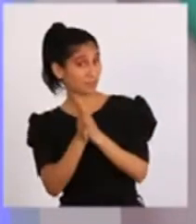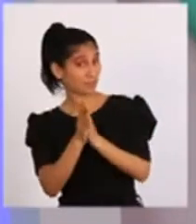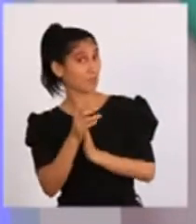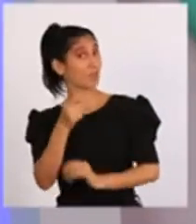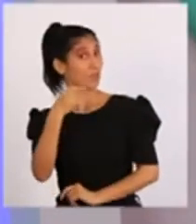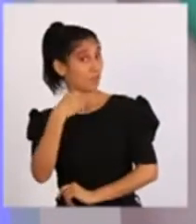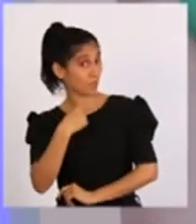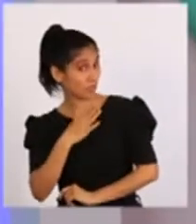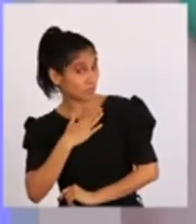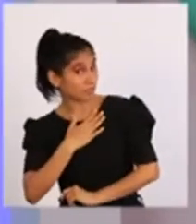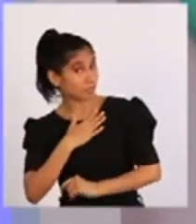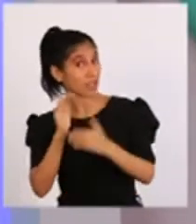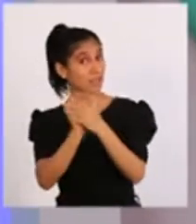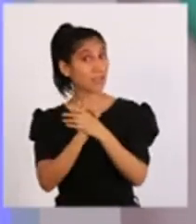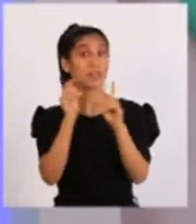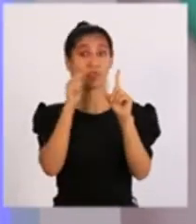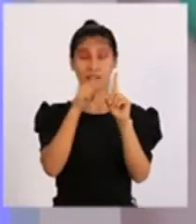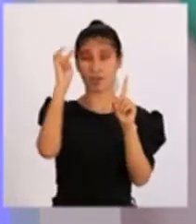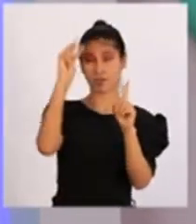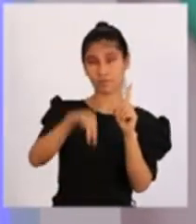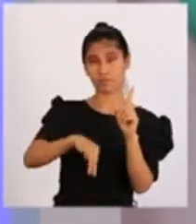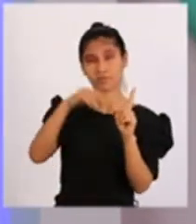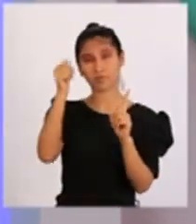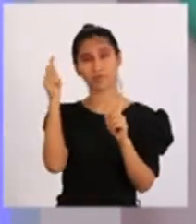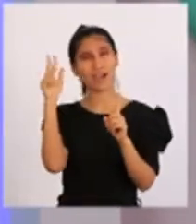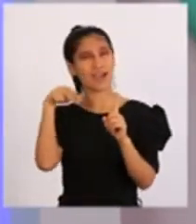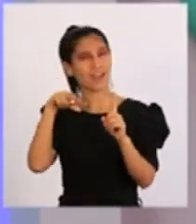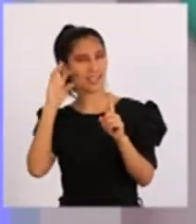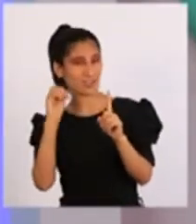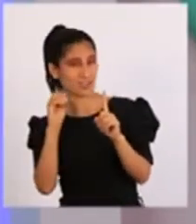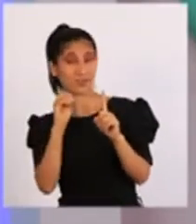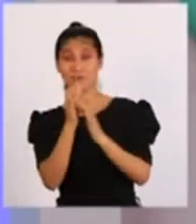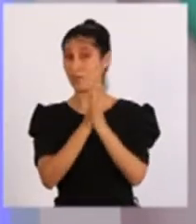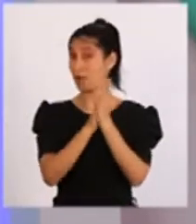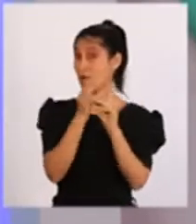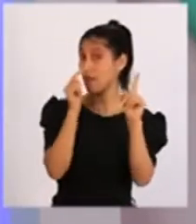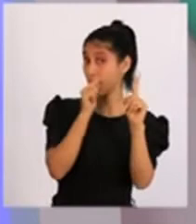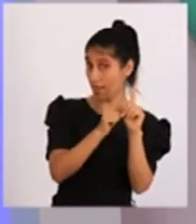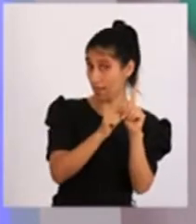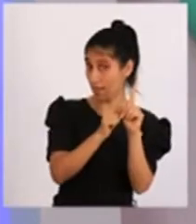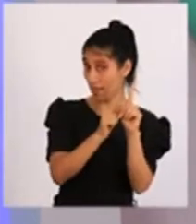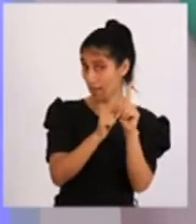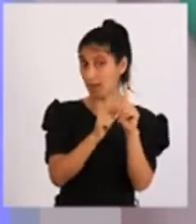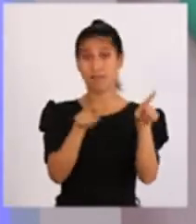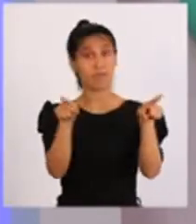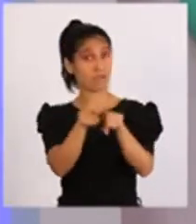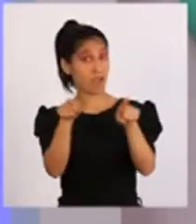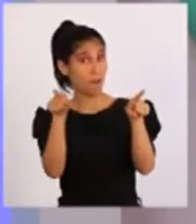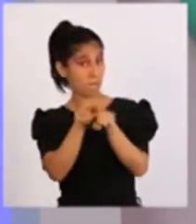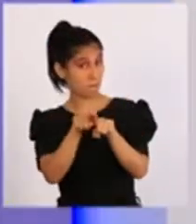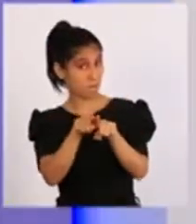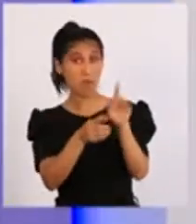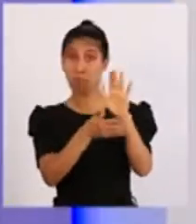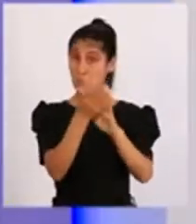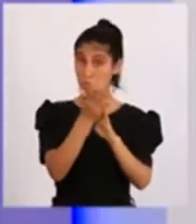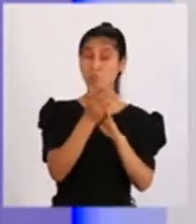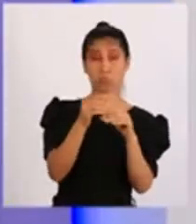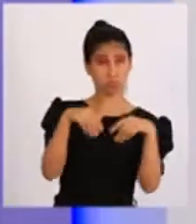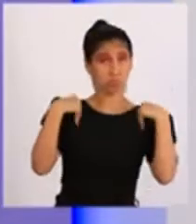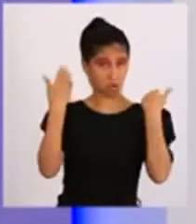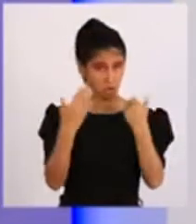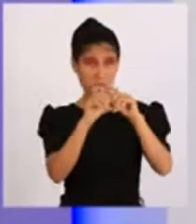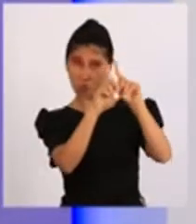scientist. My friend is Marino Morikawa. He is a scientist. Marino can be your guest in the podcast.